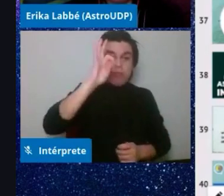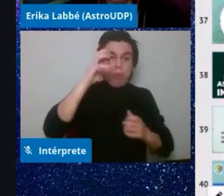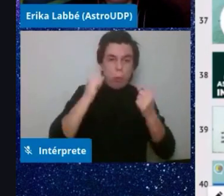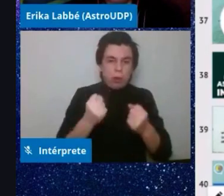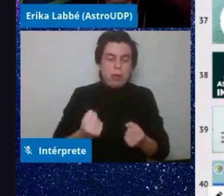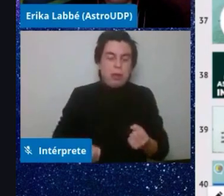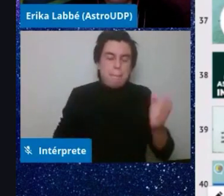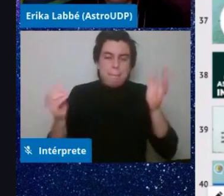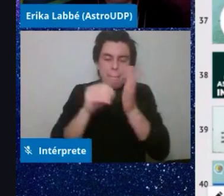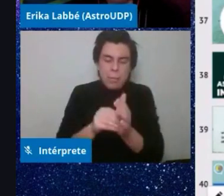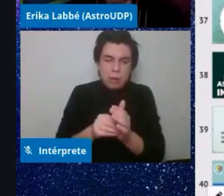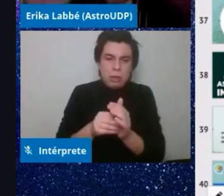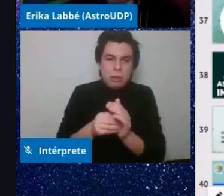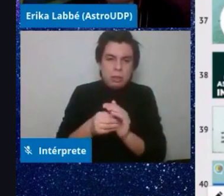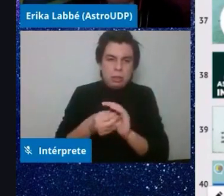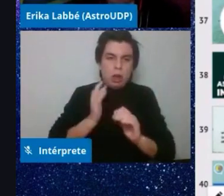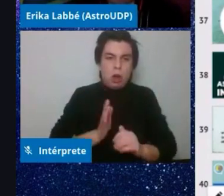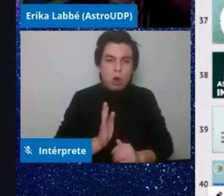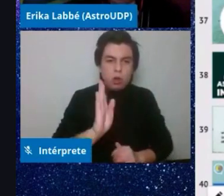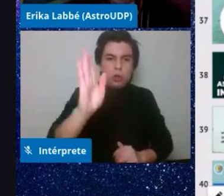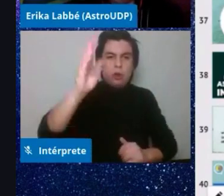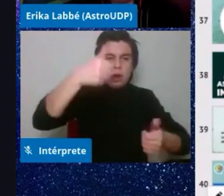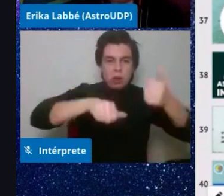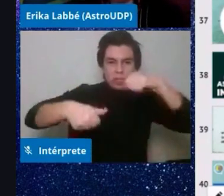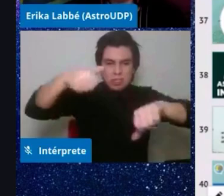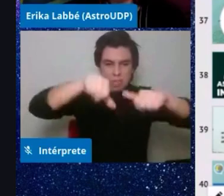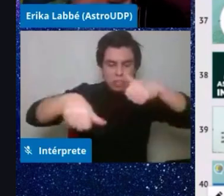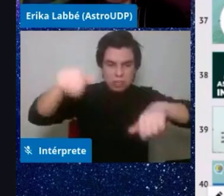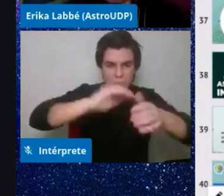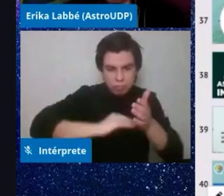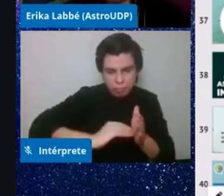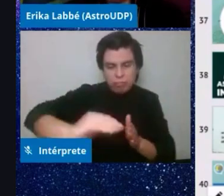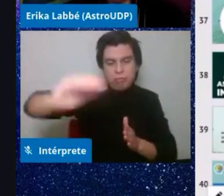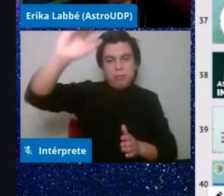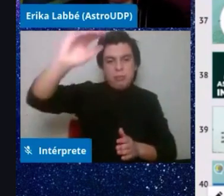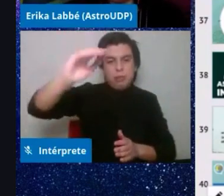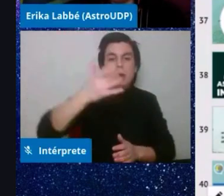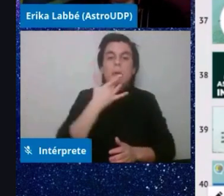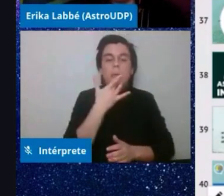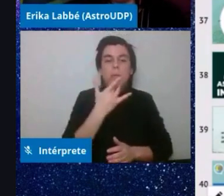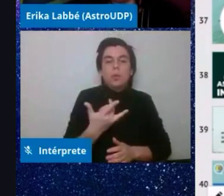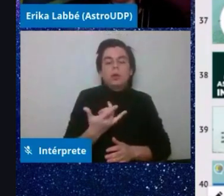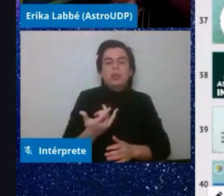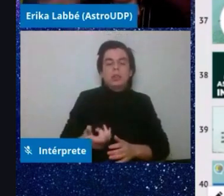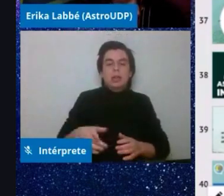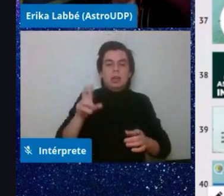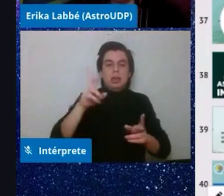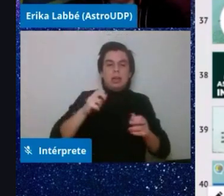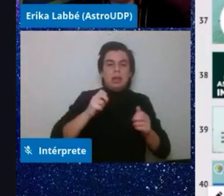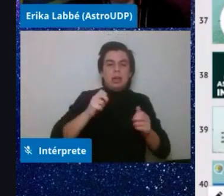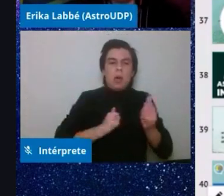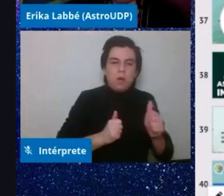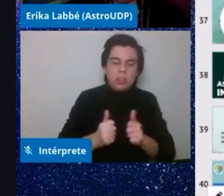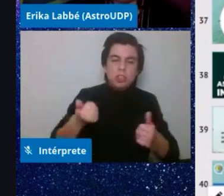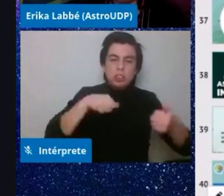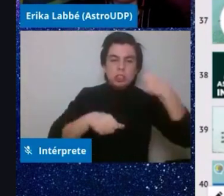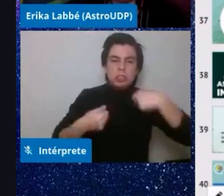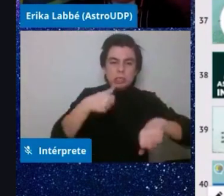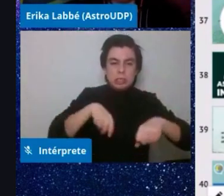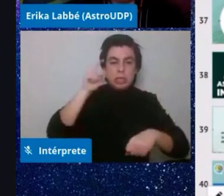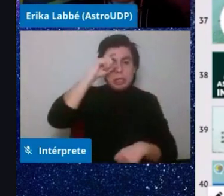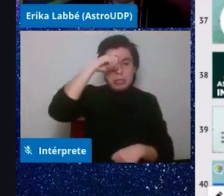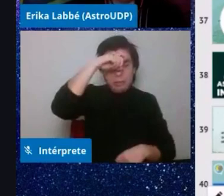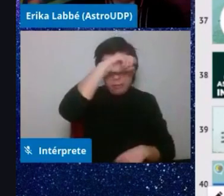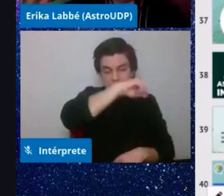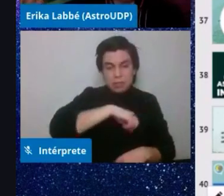posibilidades de seguir una carrera científica, Ujú. porque igual la carrera científica, si bien es compleja en términos de conocimiento y todo lo